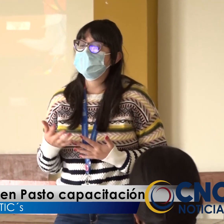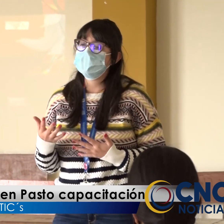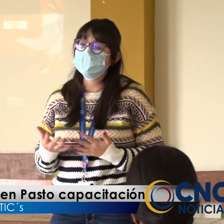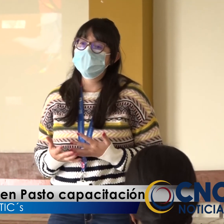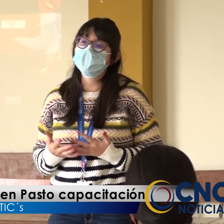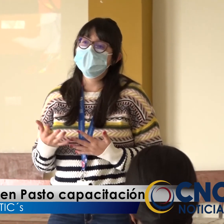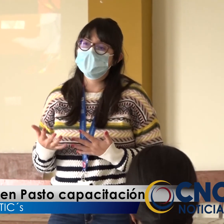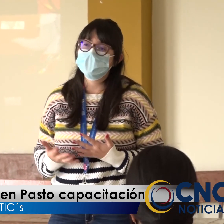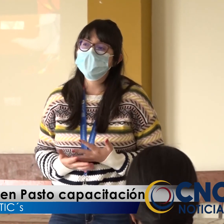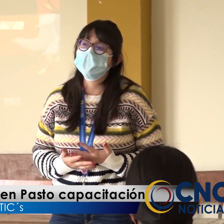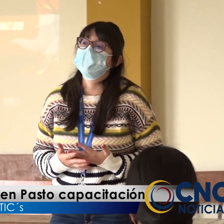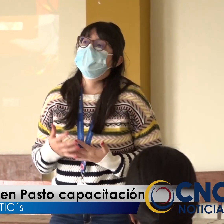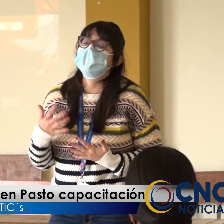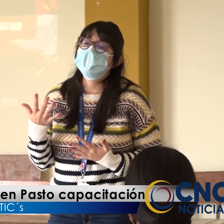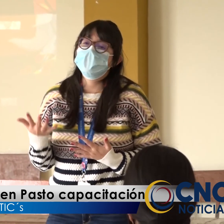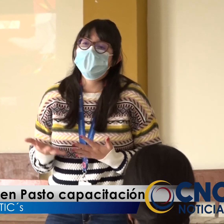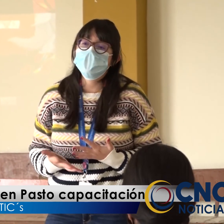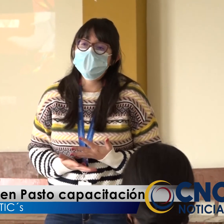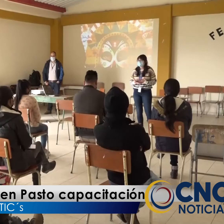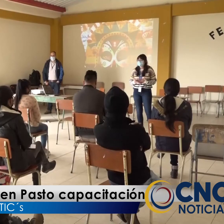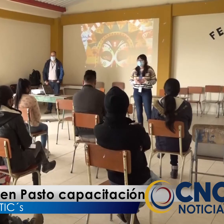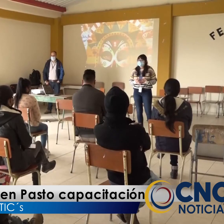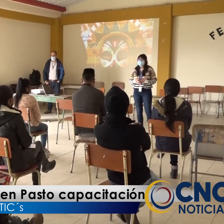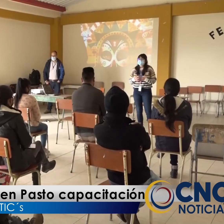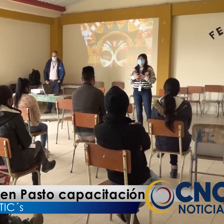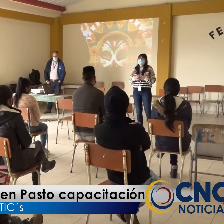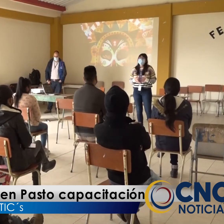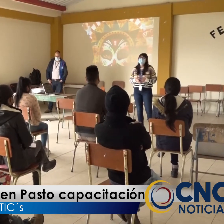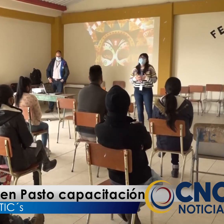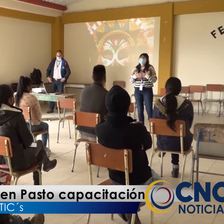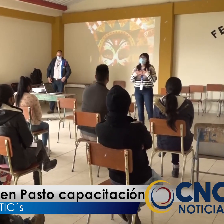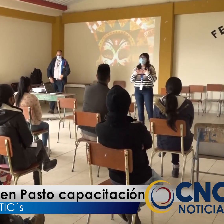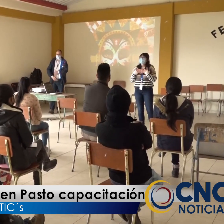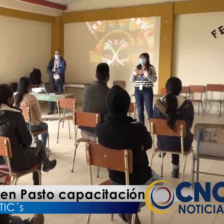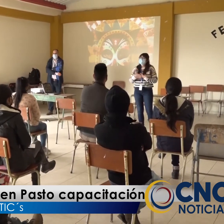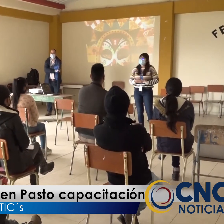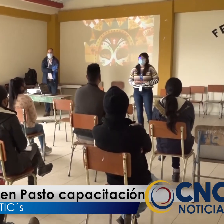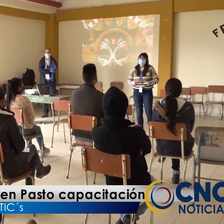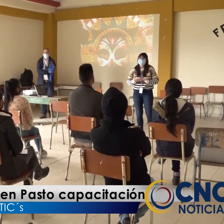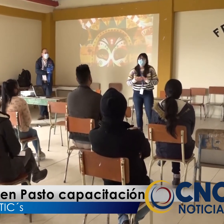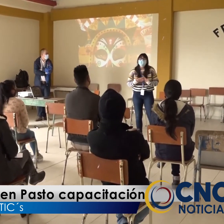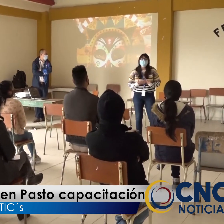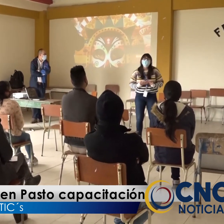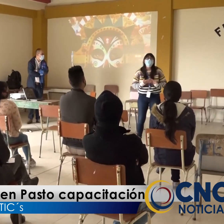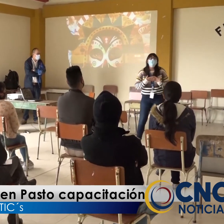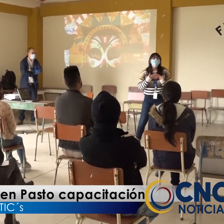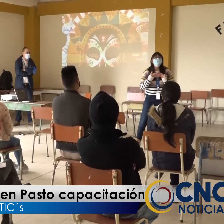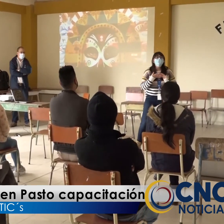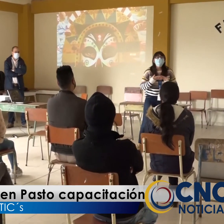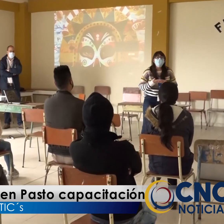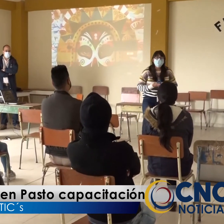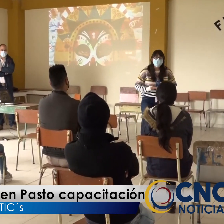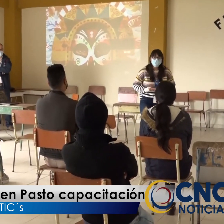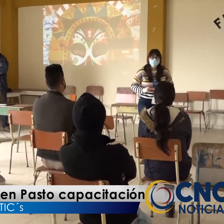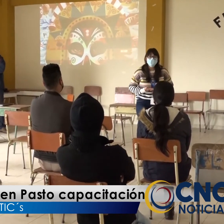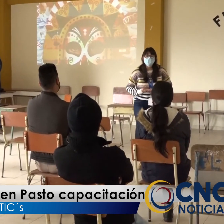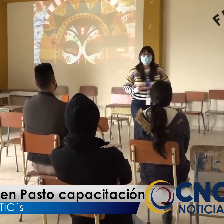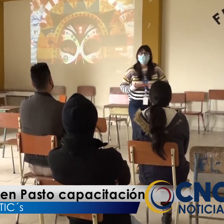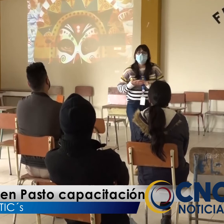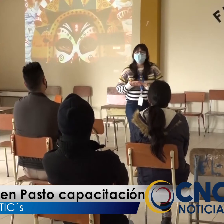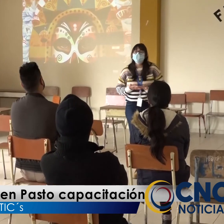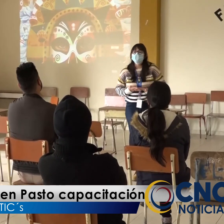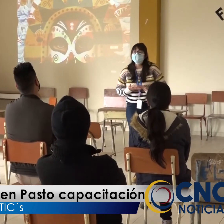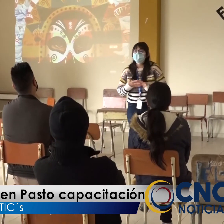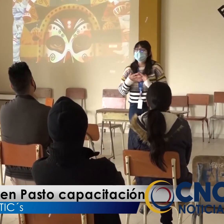Veo la tecnología que es muy importante para nosotros, agricultores. Otros asistentes al taller agradecieron a la Secretaría de Agricultura el acompañamiento